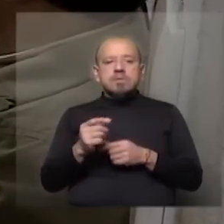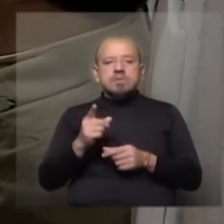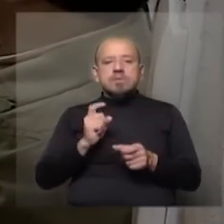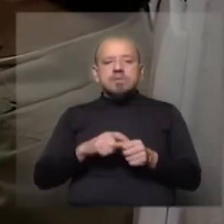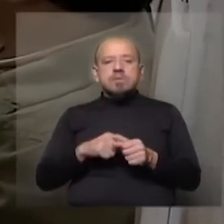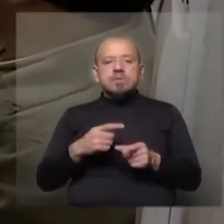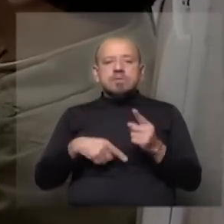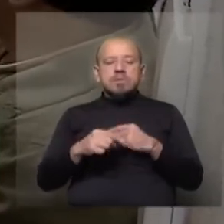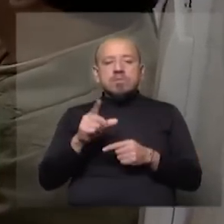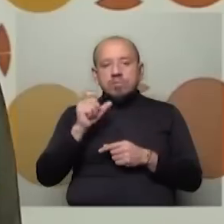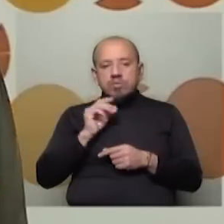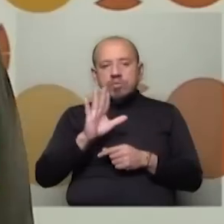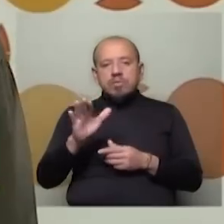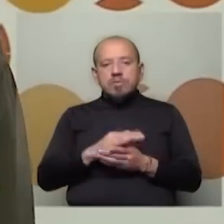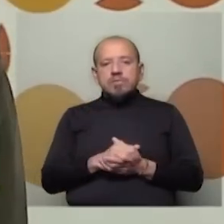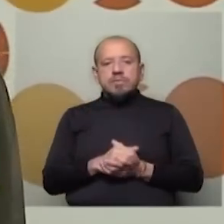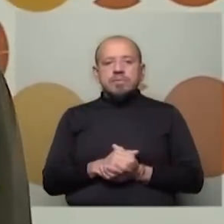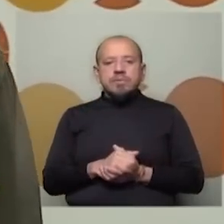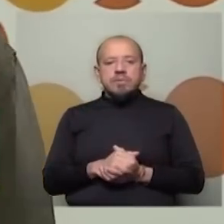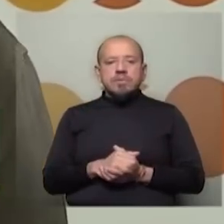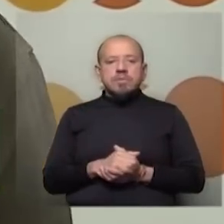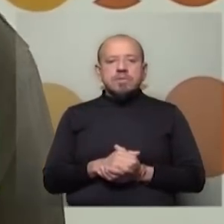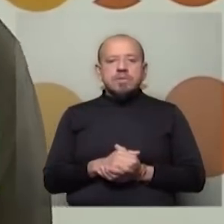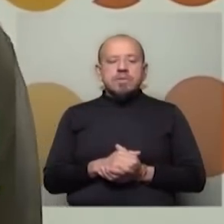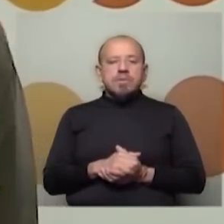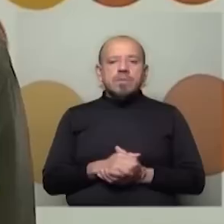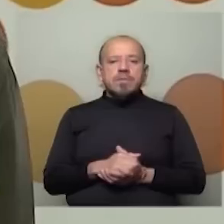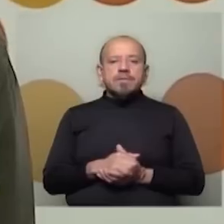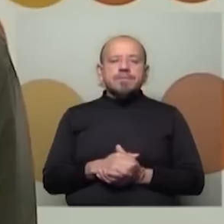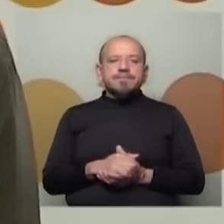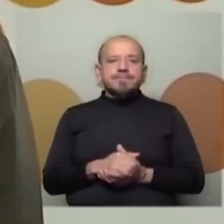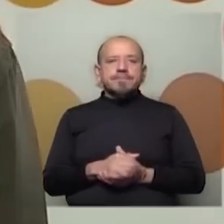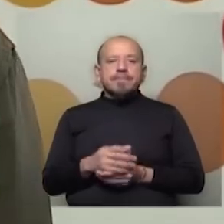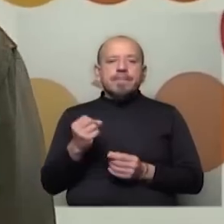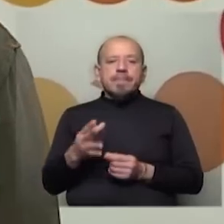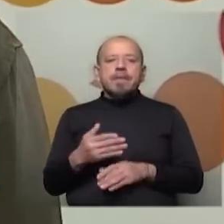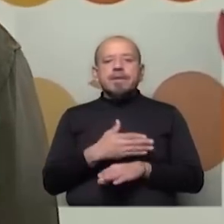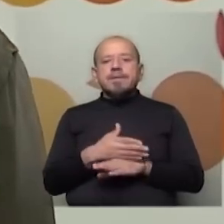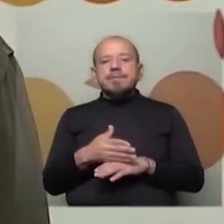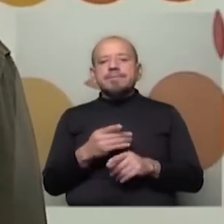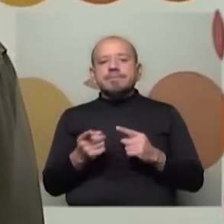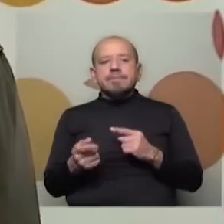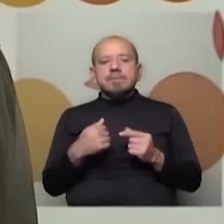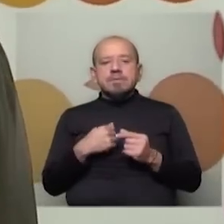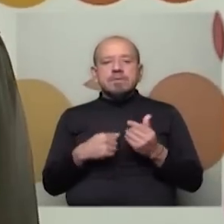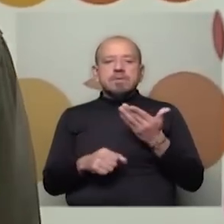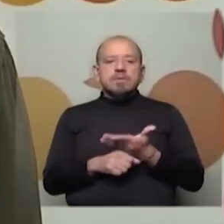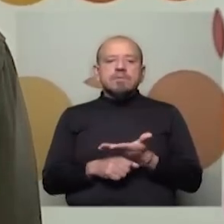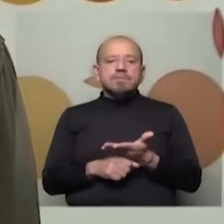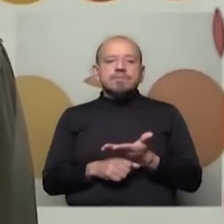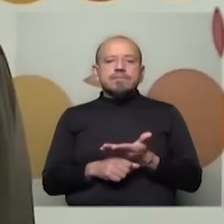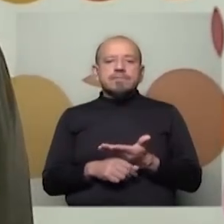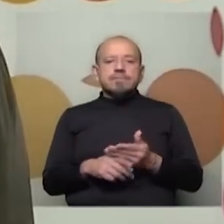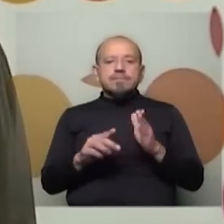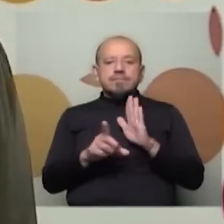iniciativa propia pienso que son dos cosas en paralelo Porque curiosamente después que ingresa nuestro pedido por